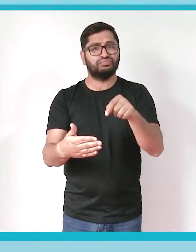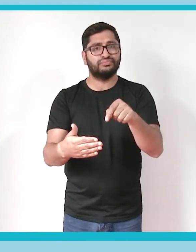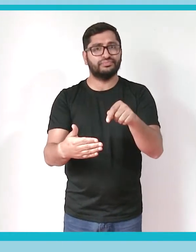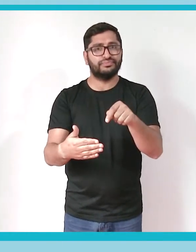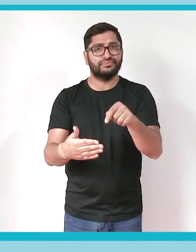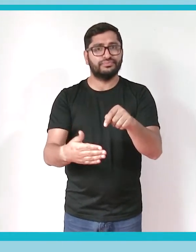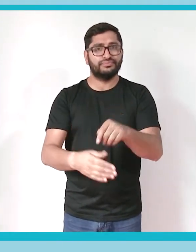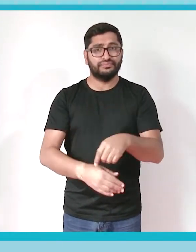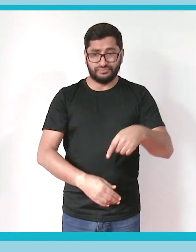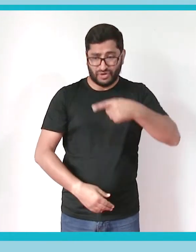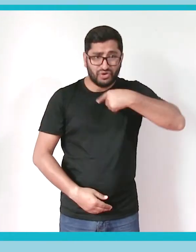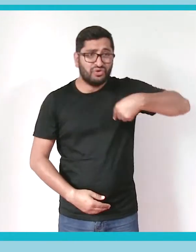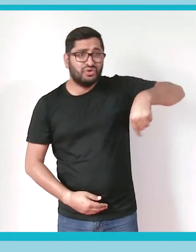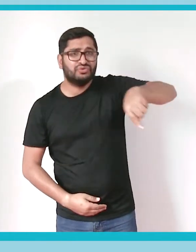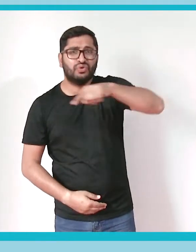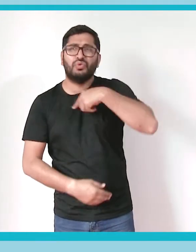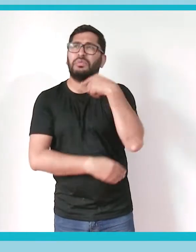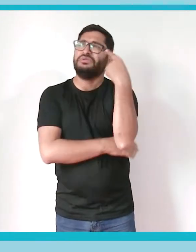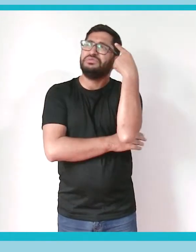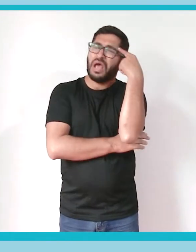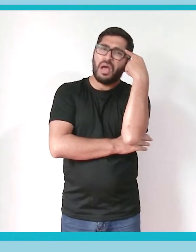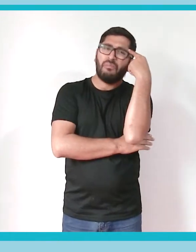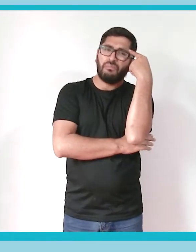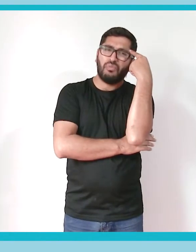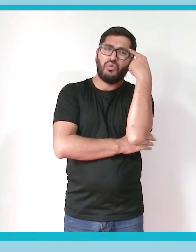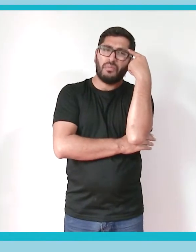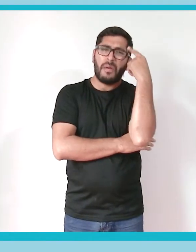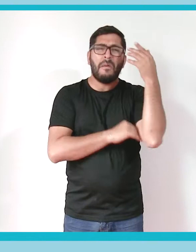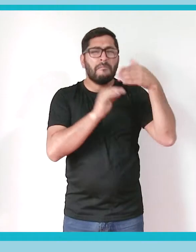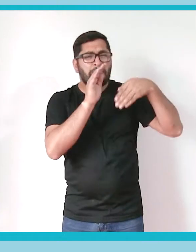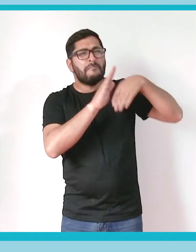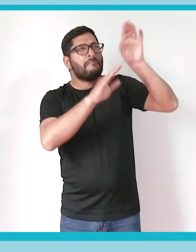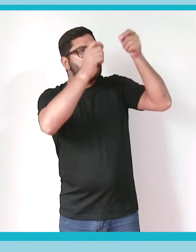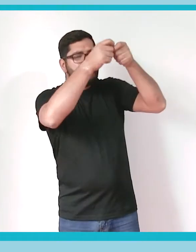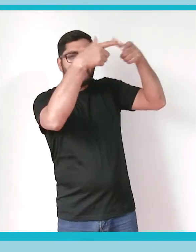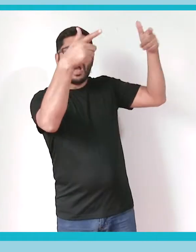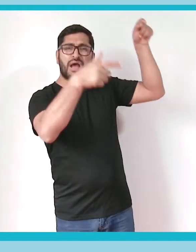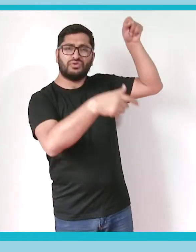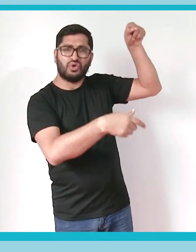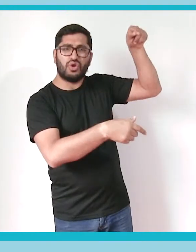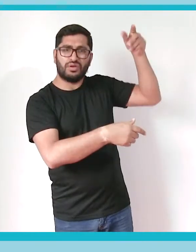Hemos pensado en los mayores, ¿no? ¿Cómo ven ustedes